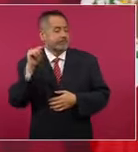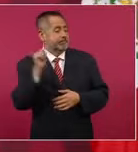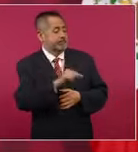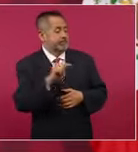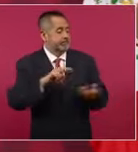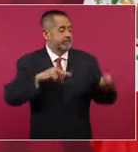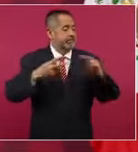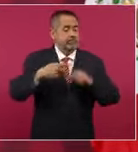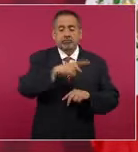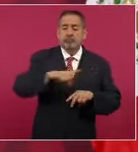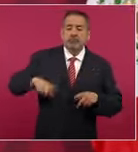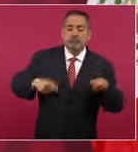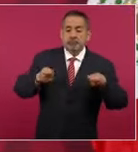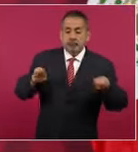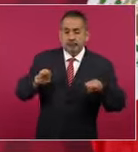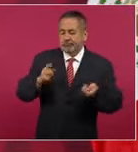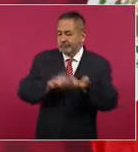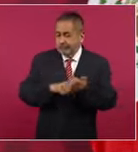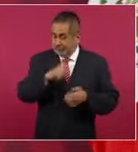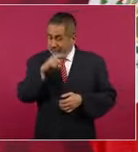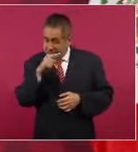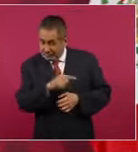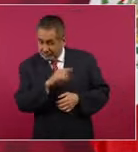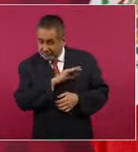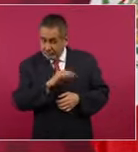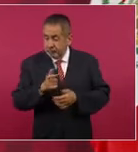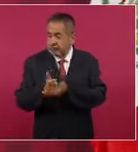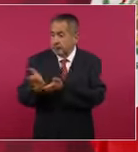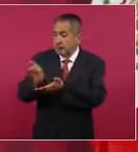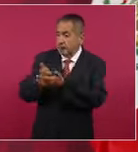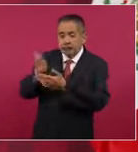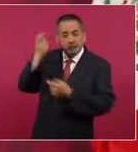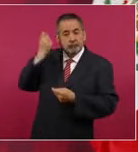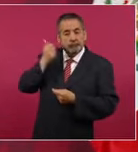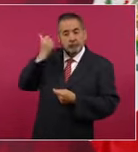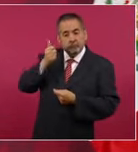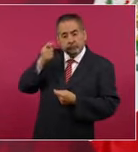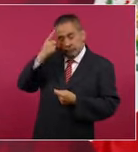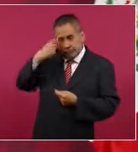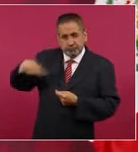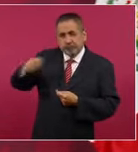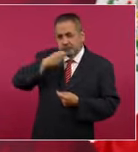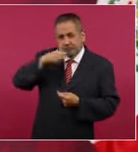¿se estarían entregando las pensiones a los adultos mayores?